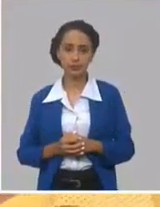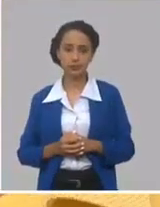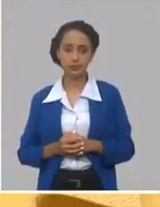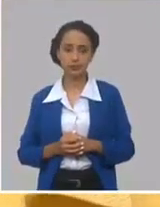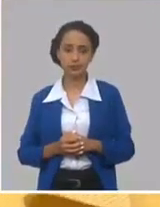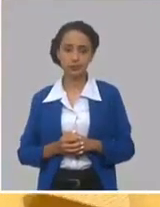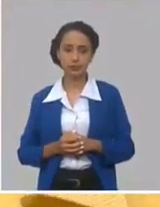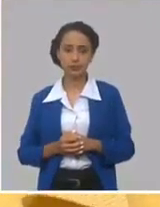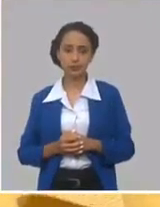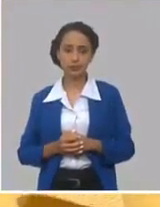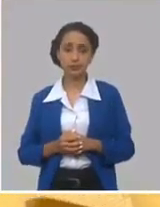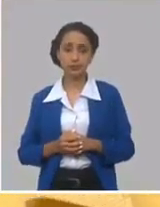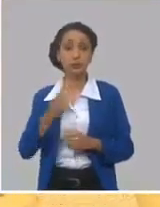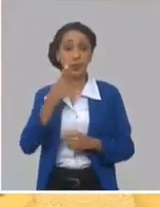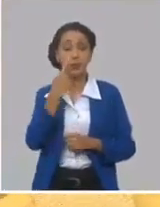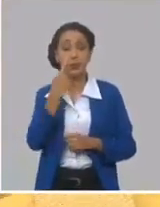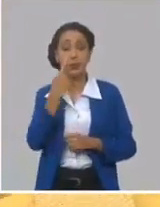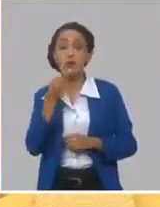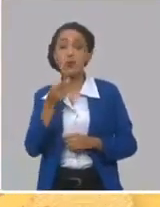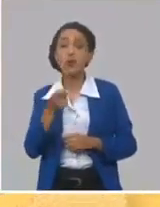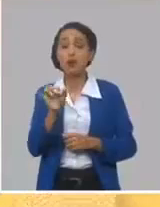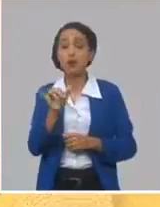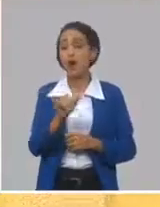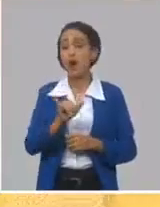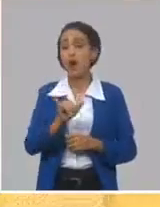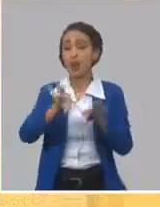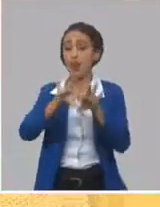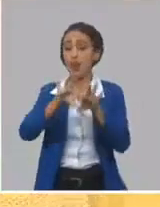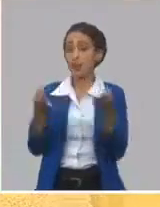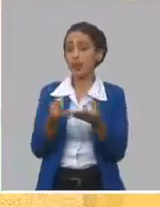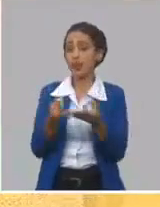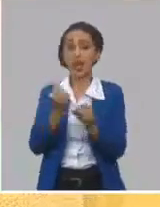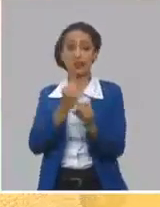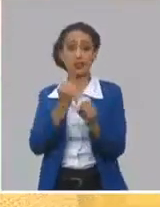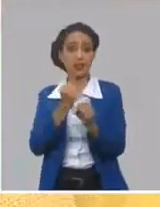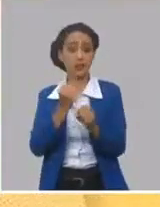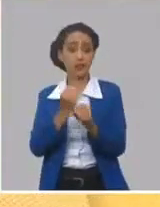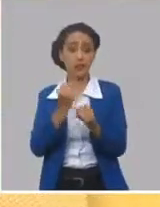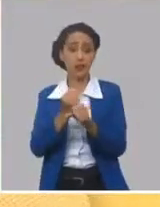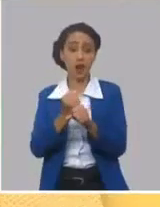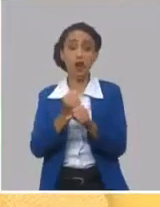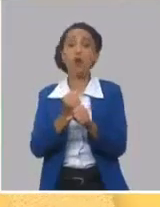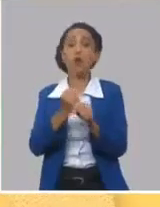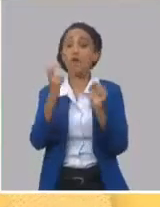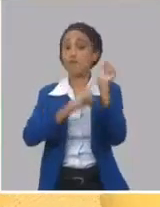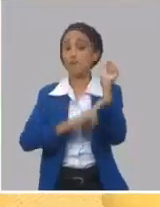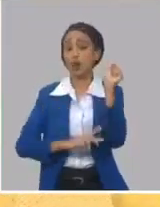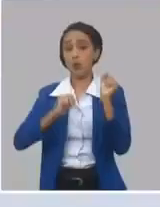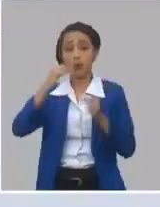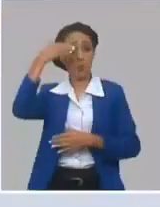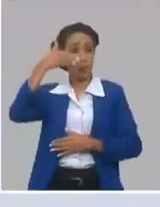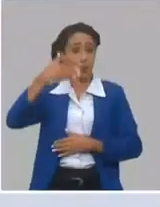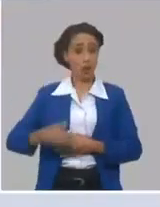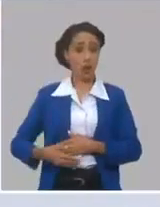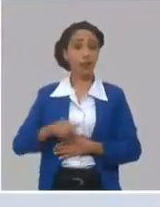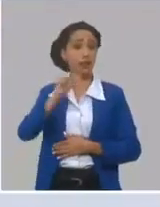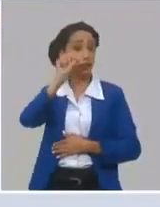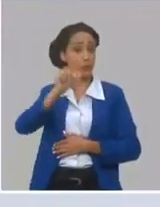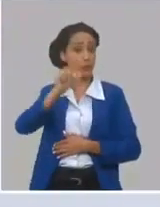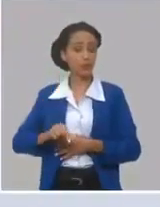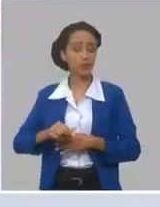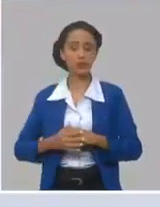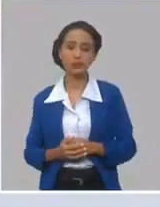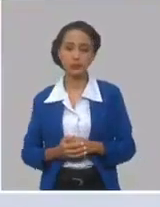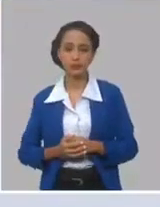a la familia, tanto al trabajo, los morales, los valores morales que tenga, la integridad que tenga esa persona. No, una persona